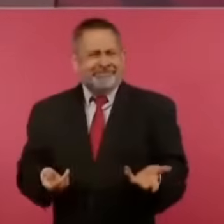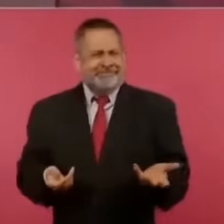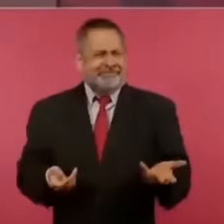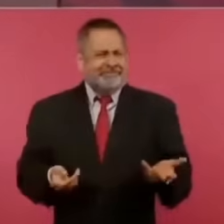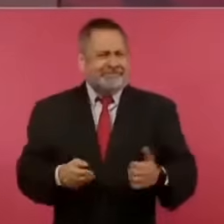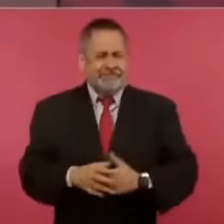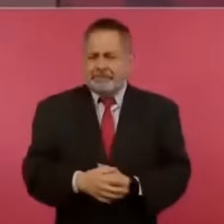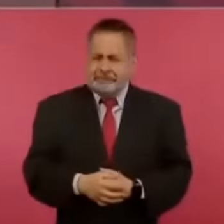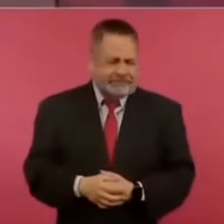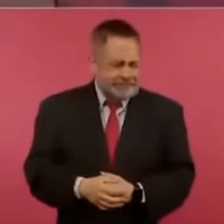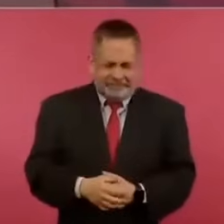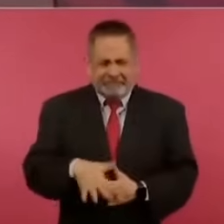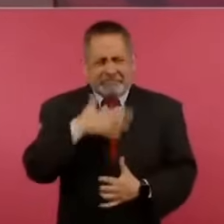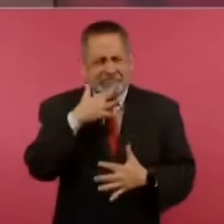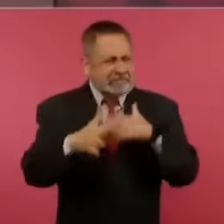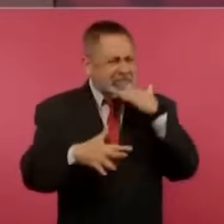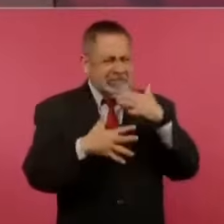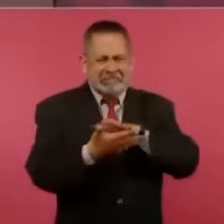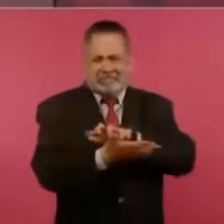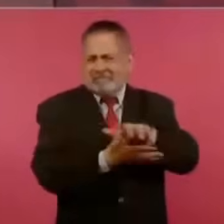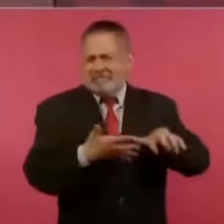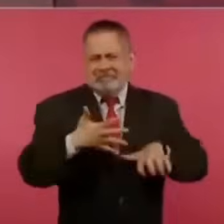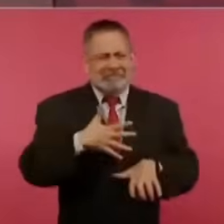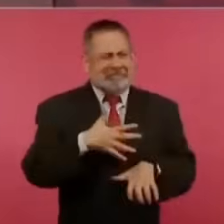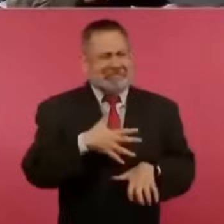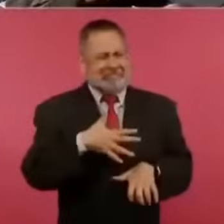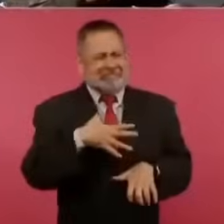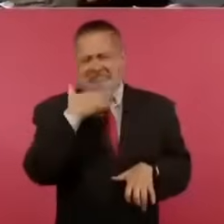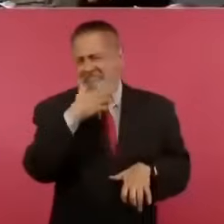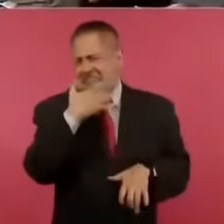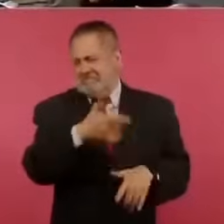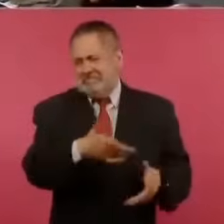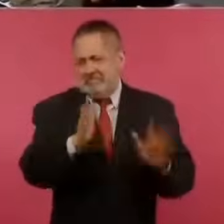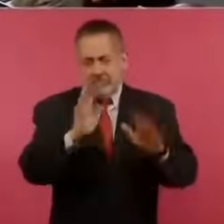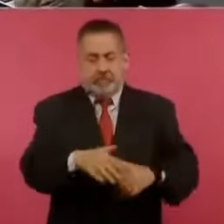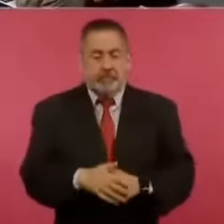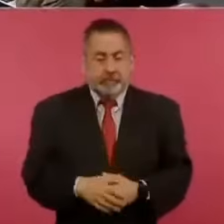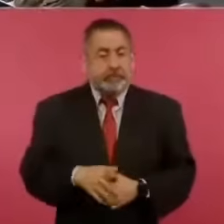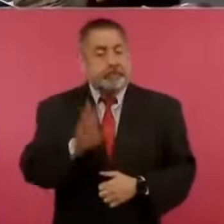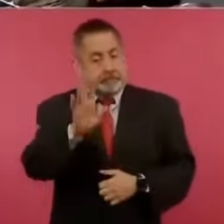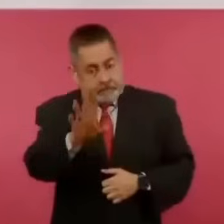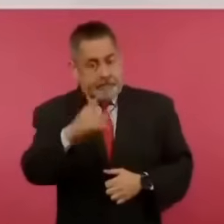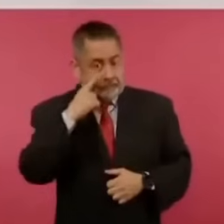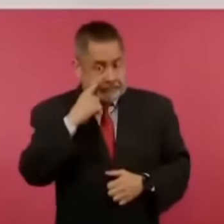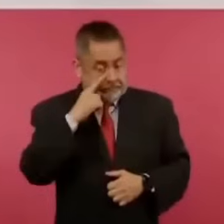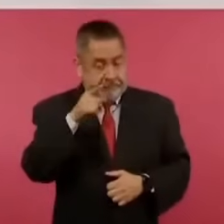una gran promiscuidad. Bueno, con ese trabajo